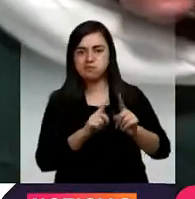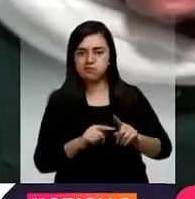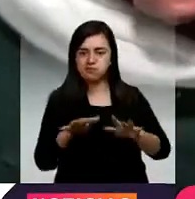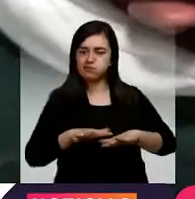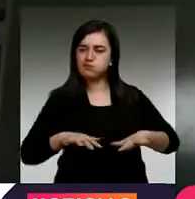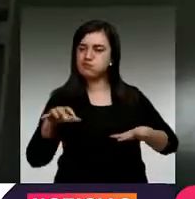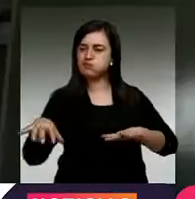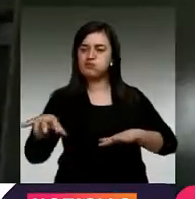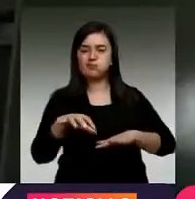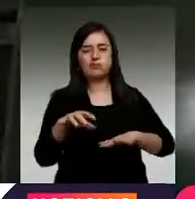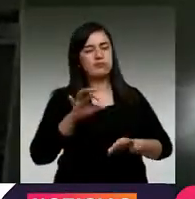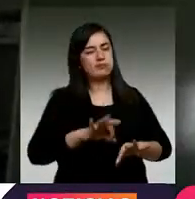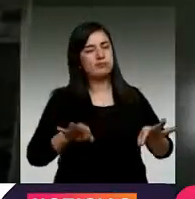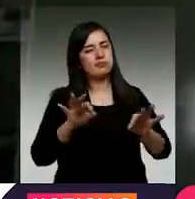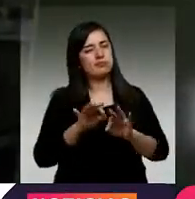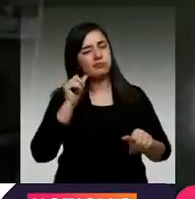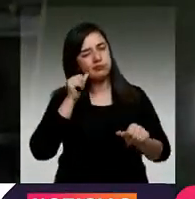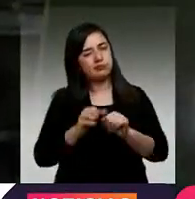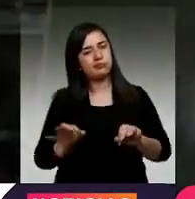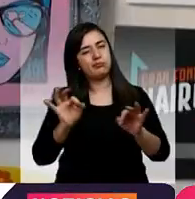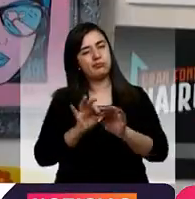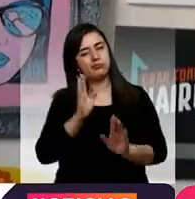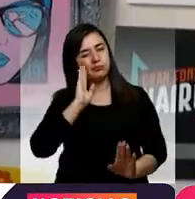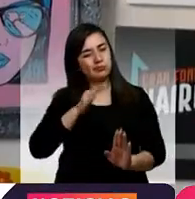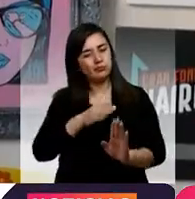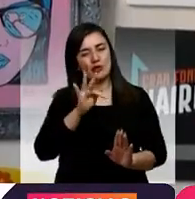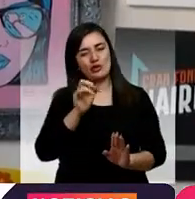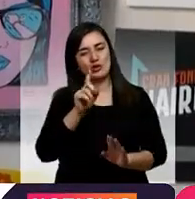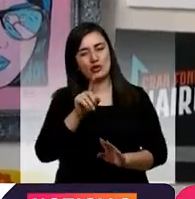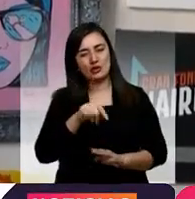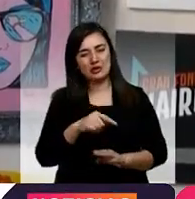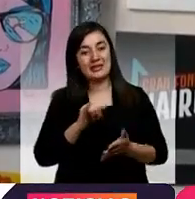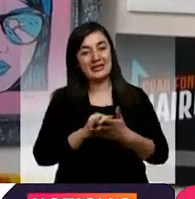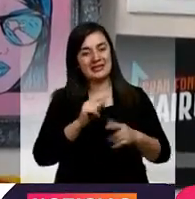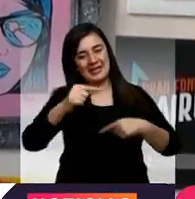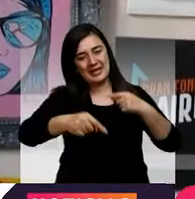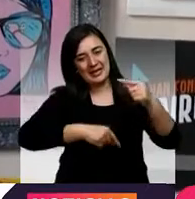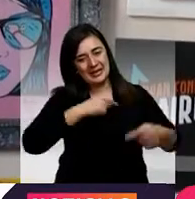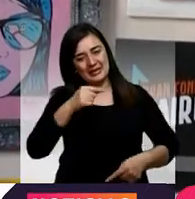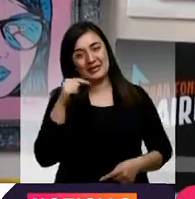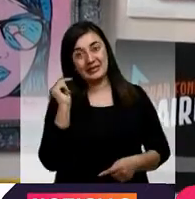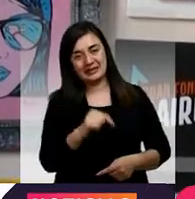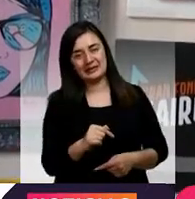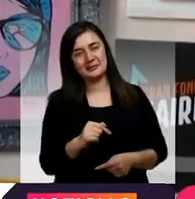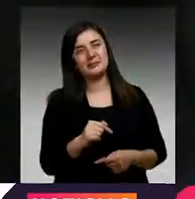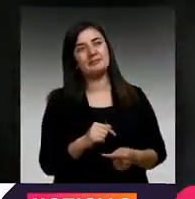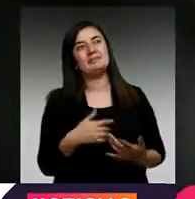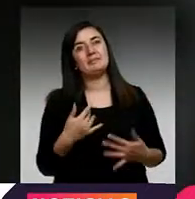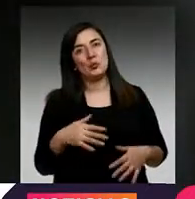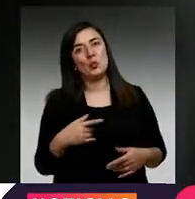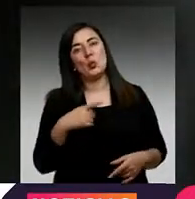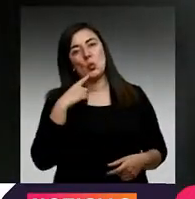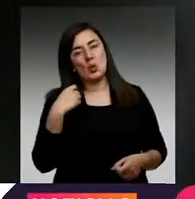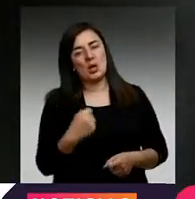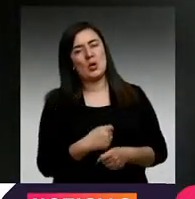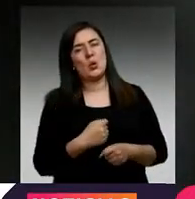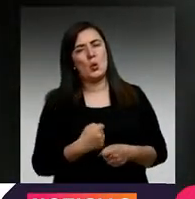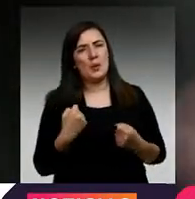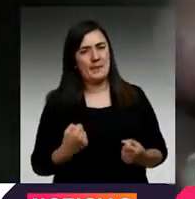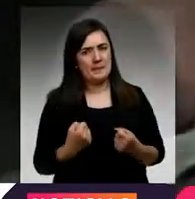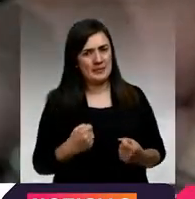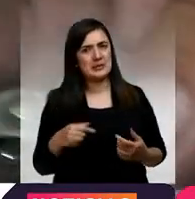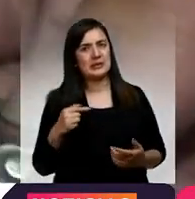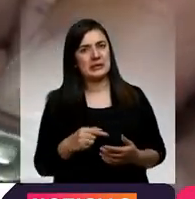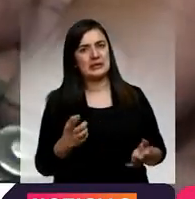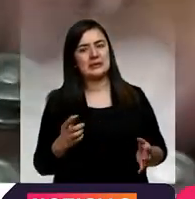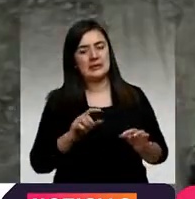su corazón, tiene una consentida, los torsos. Esas cadenas llevan, pues es un trabajo muy dispendioso, hay que cortar